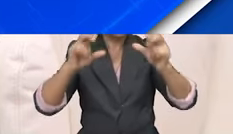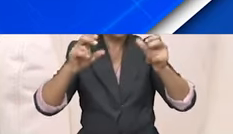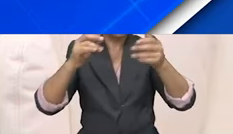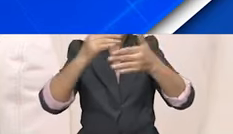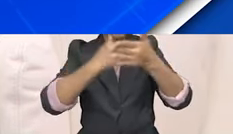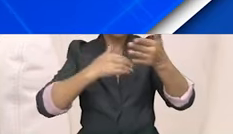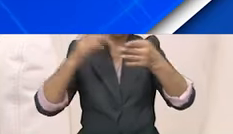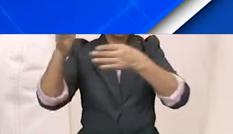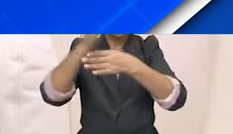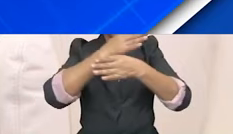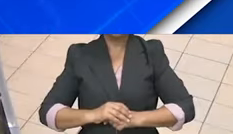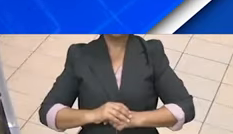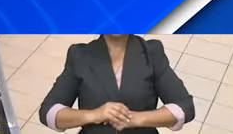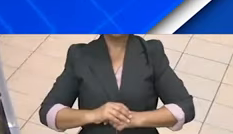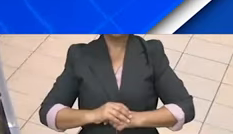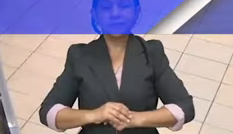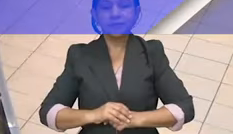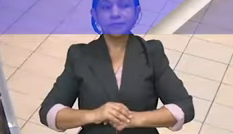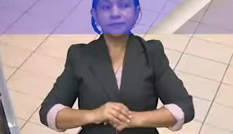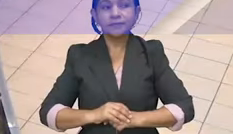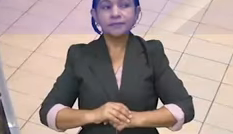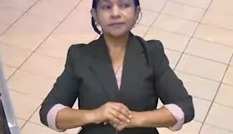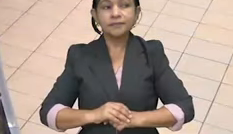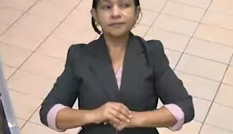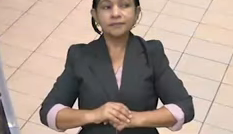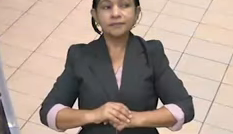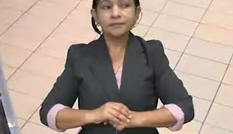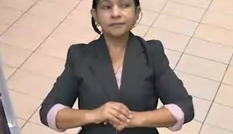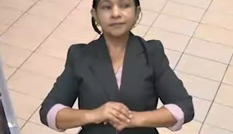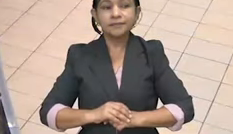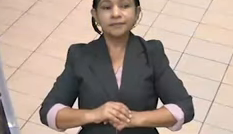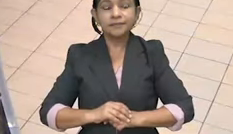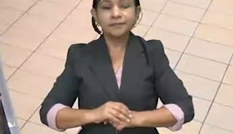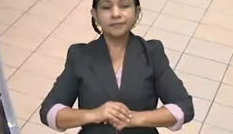nuestro país, los trámites portuarios de nuestro país. Noticias 12, Darlene Téllez.